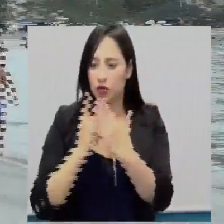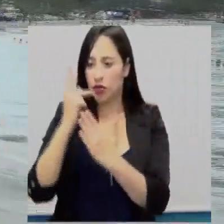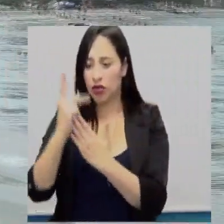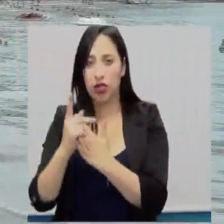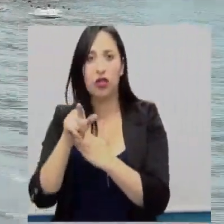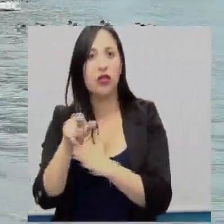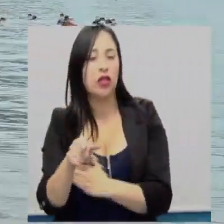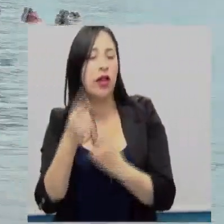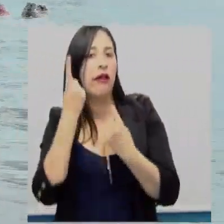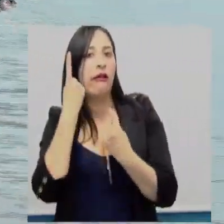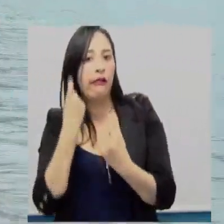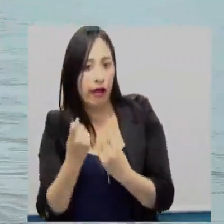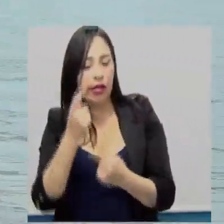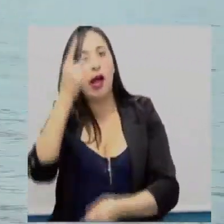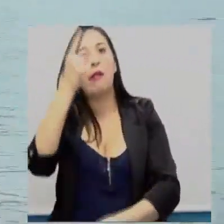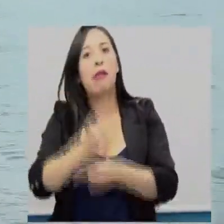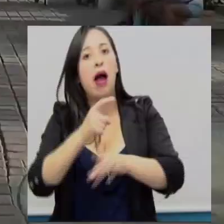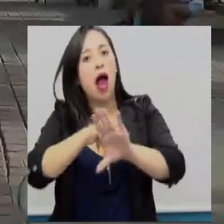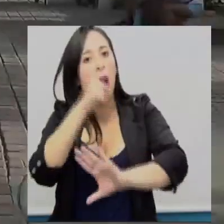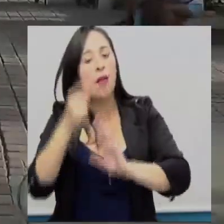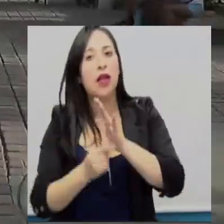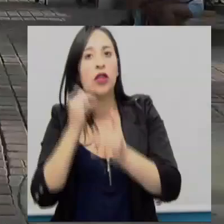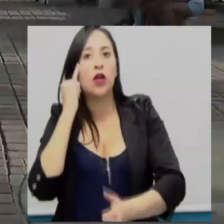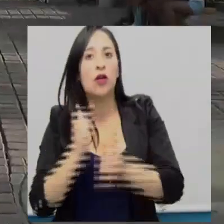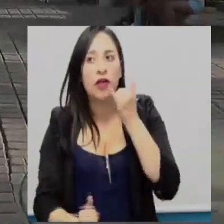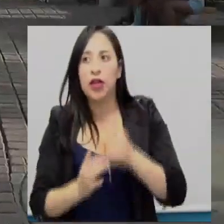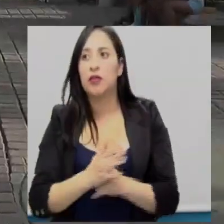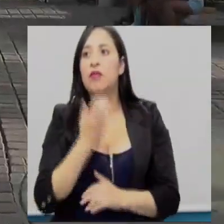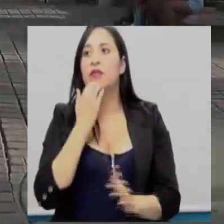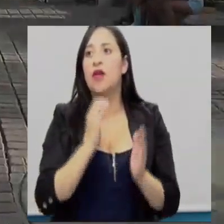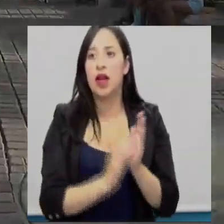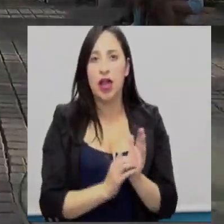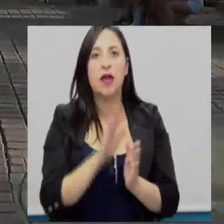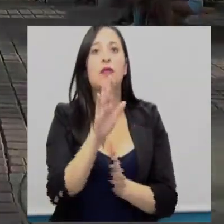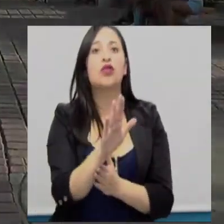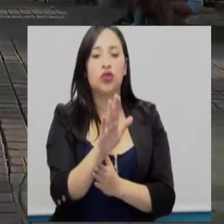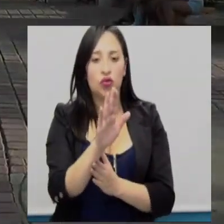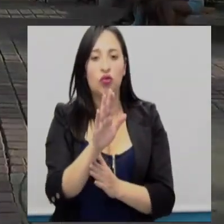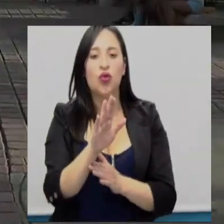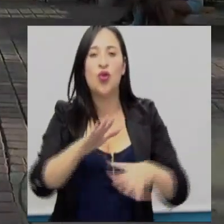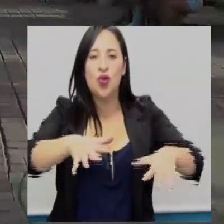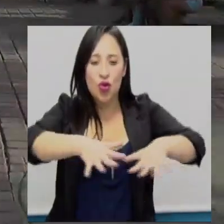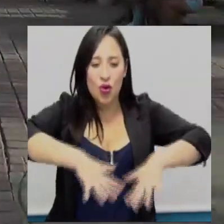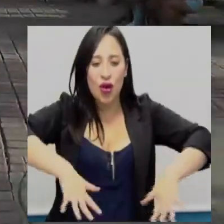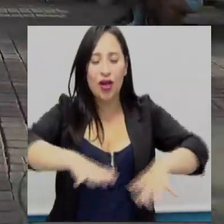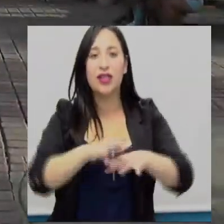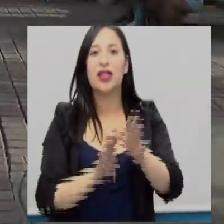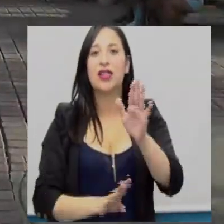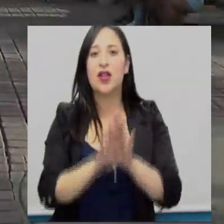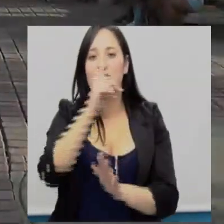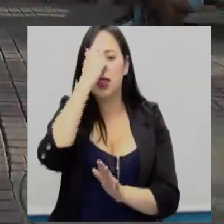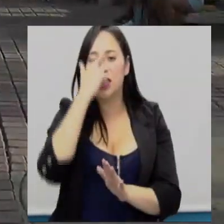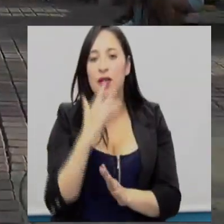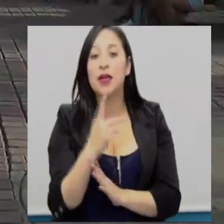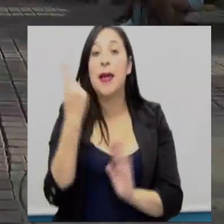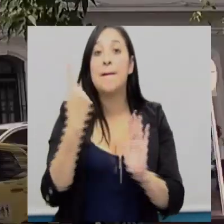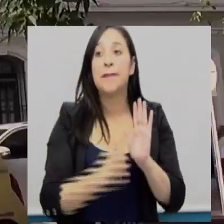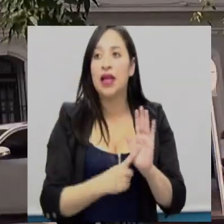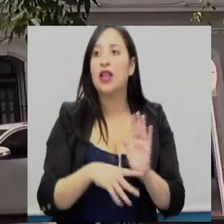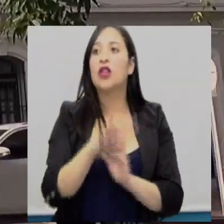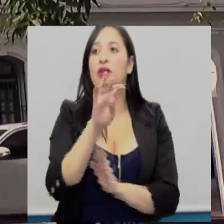la construcción de la expansión acueducto y alcantarillado sanitario, etapa 4, en las zonas de desarrollo de Santa Marta, por valor